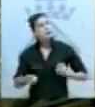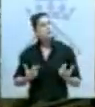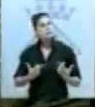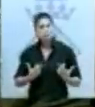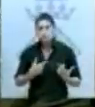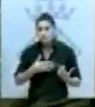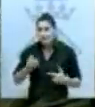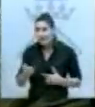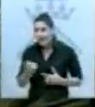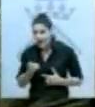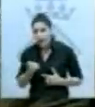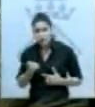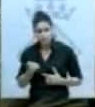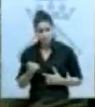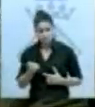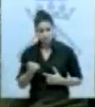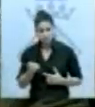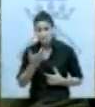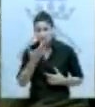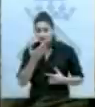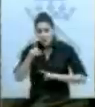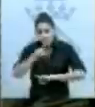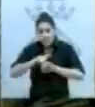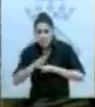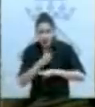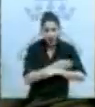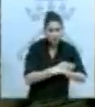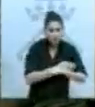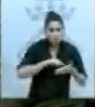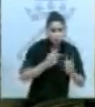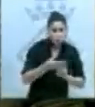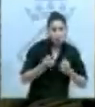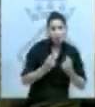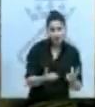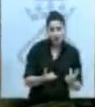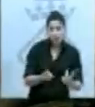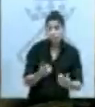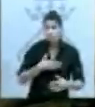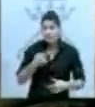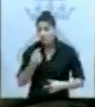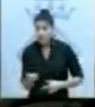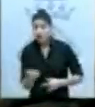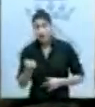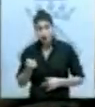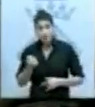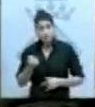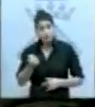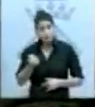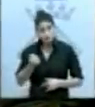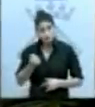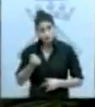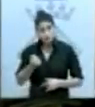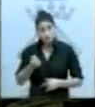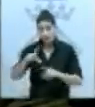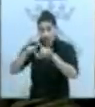evidentemente, un ahorro muy importante resolver estos problemas, no solo para la empresa, no solo para el buen trabajo realizado que lleva a cabo la